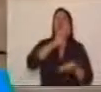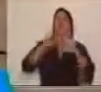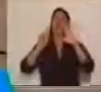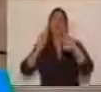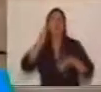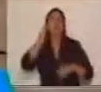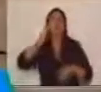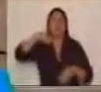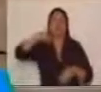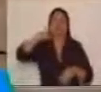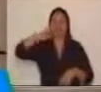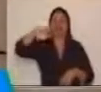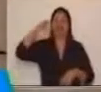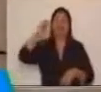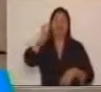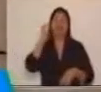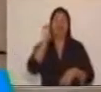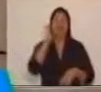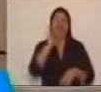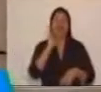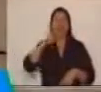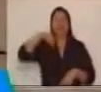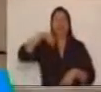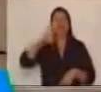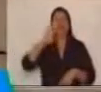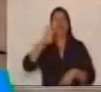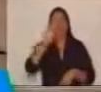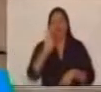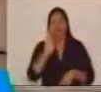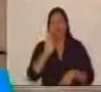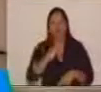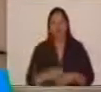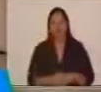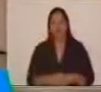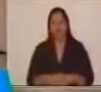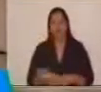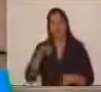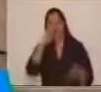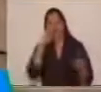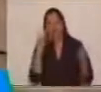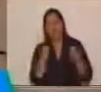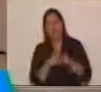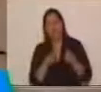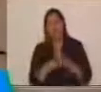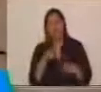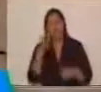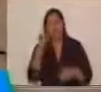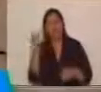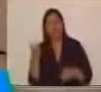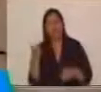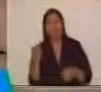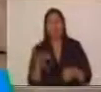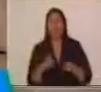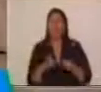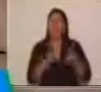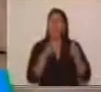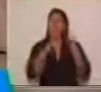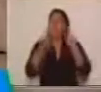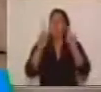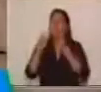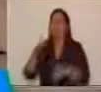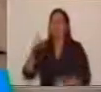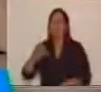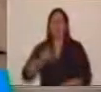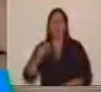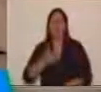de mi género dramático, pues podemos ver la comedia, la tragedia, el drama, esos sentimientos,